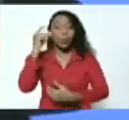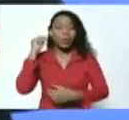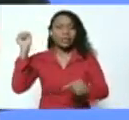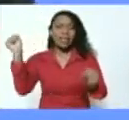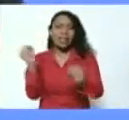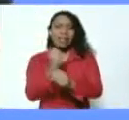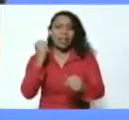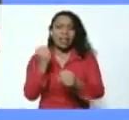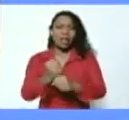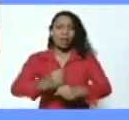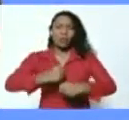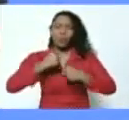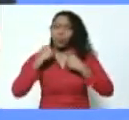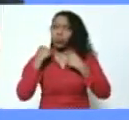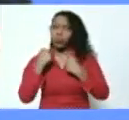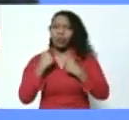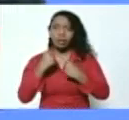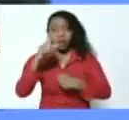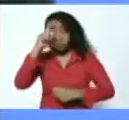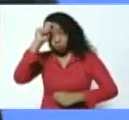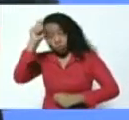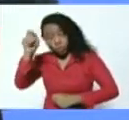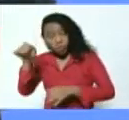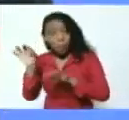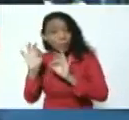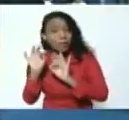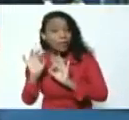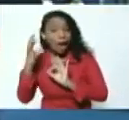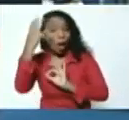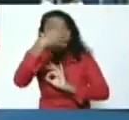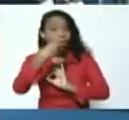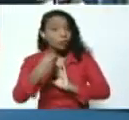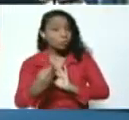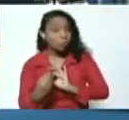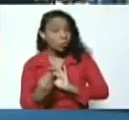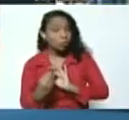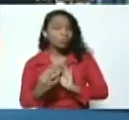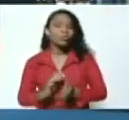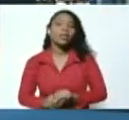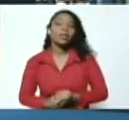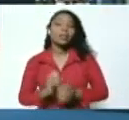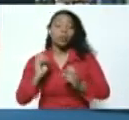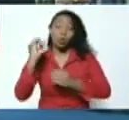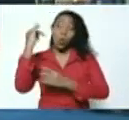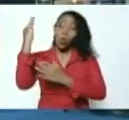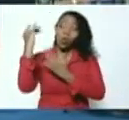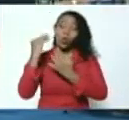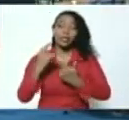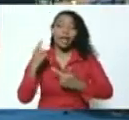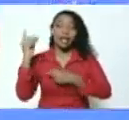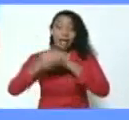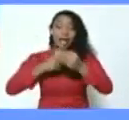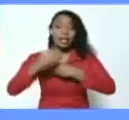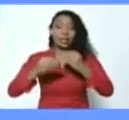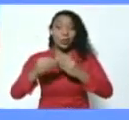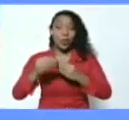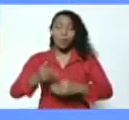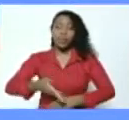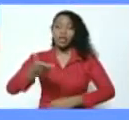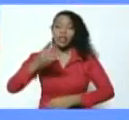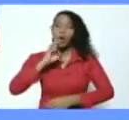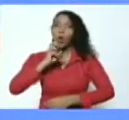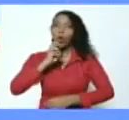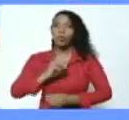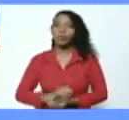trabajando fuertemente. Reconocimiento especial a la juventud, juventud gloriosa, juventud, generación de oro.